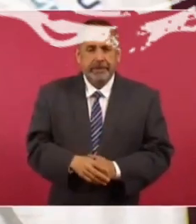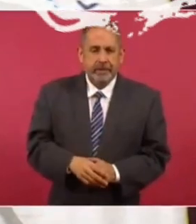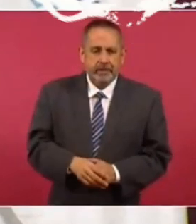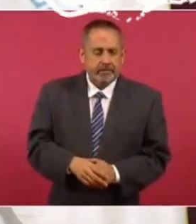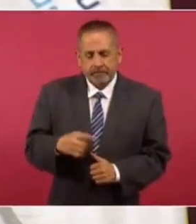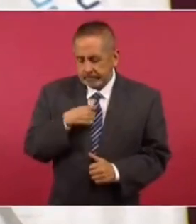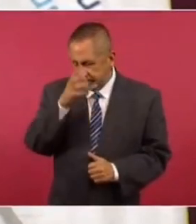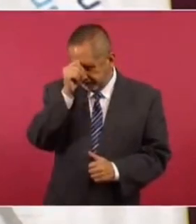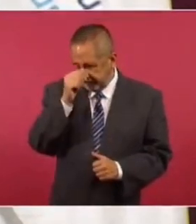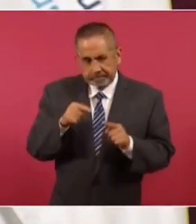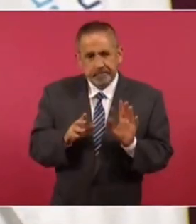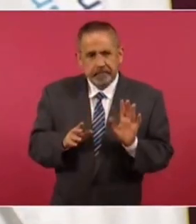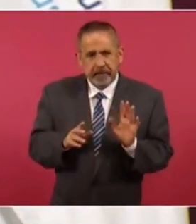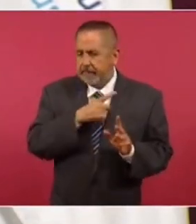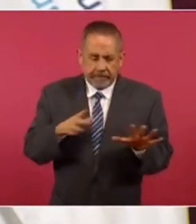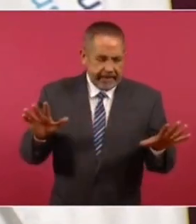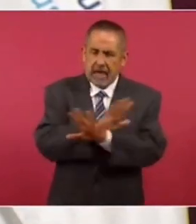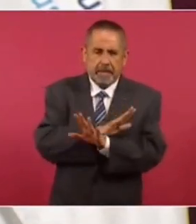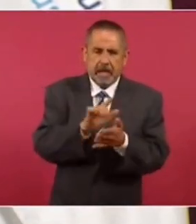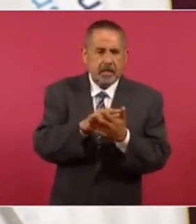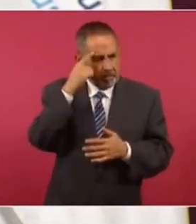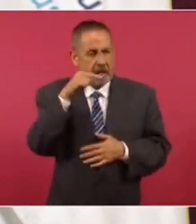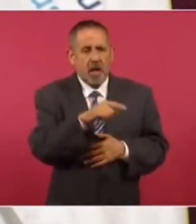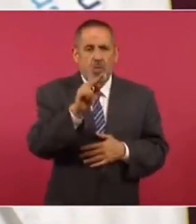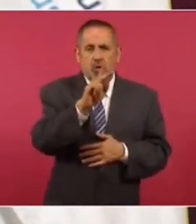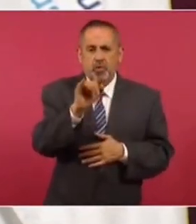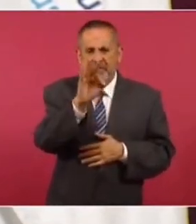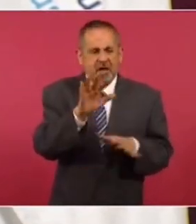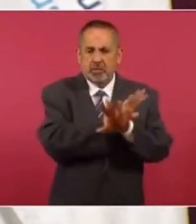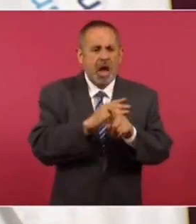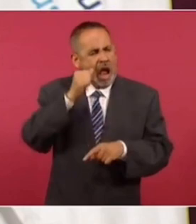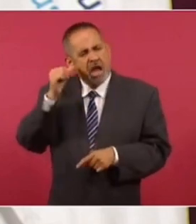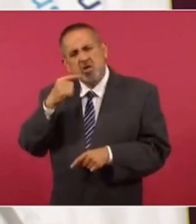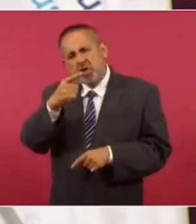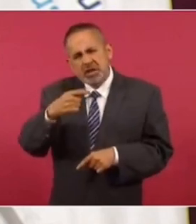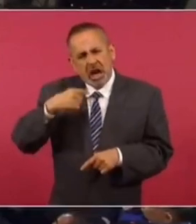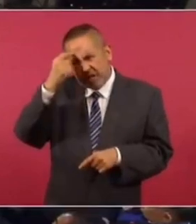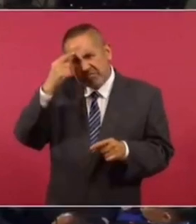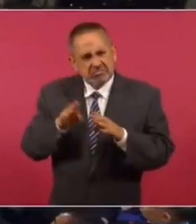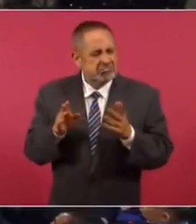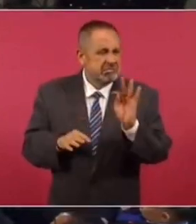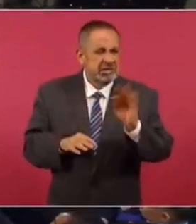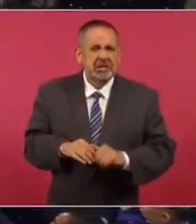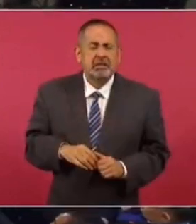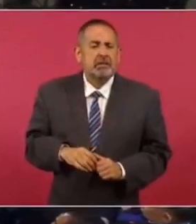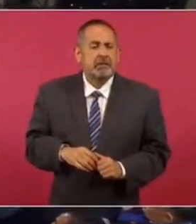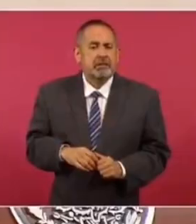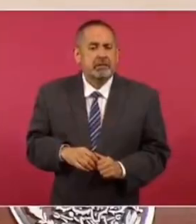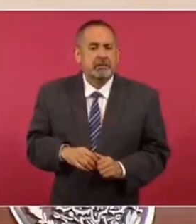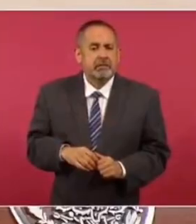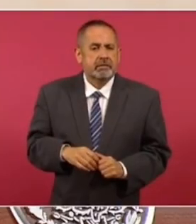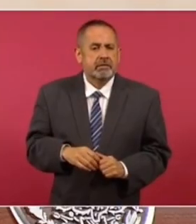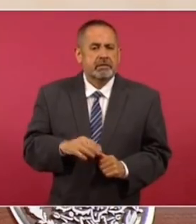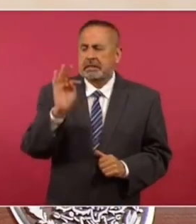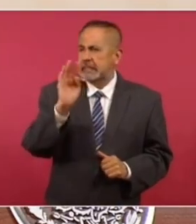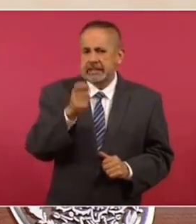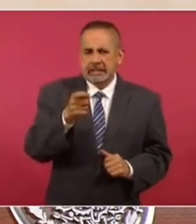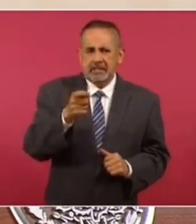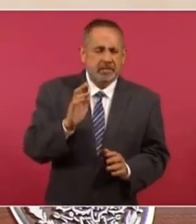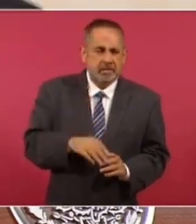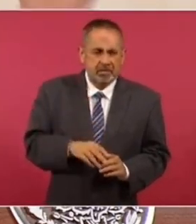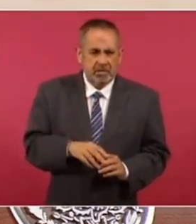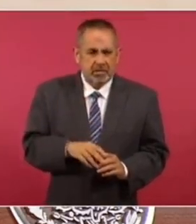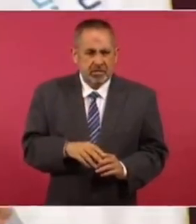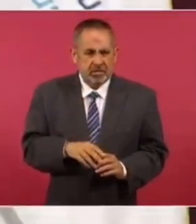Yo coincido de que tiene que haber una reforma al Poder Judicial. Ayer hacía yo una reflexión de que se puede llegar